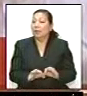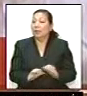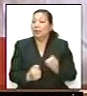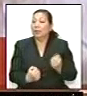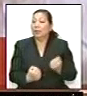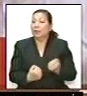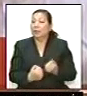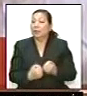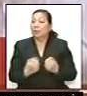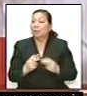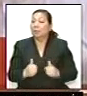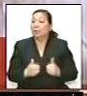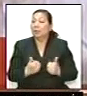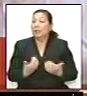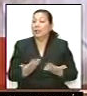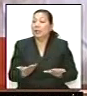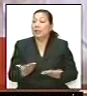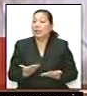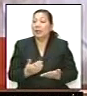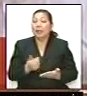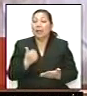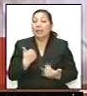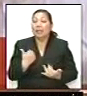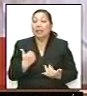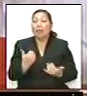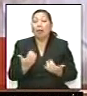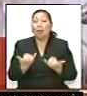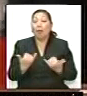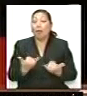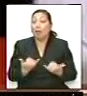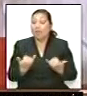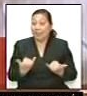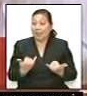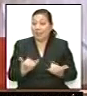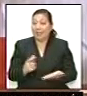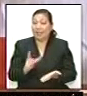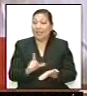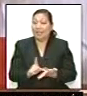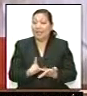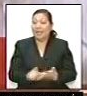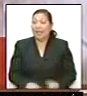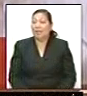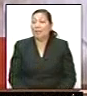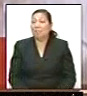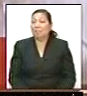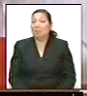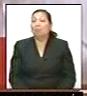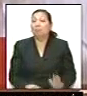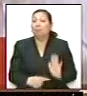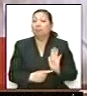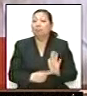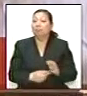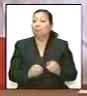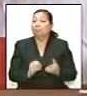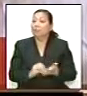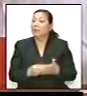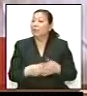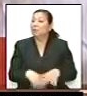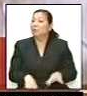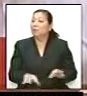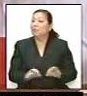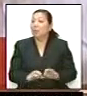que estamos llevando a cabo ayer y hoy aquí en lima con una presencia tan importante